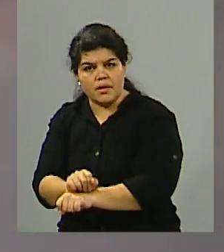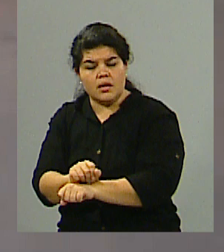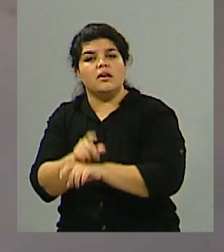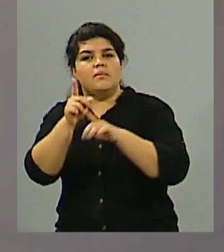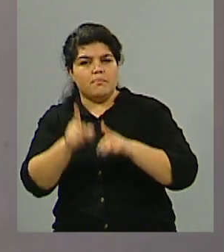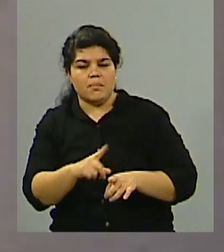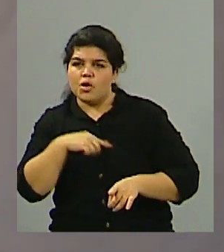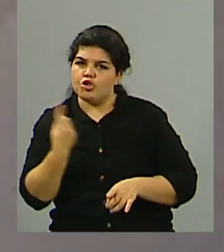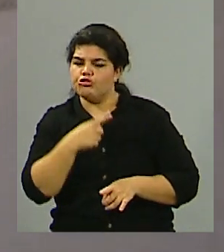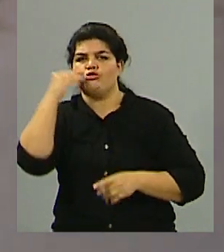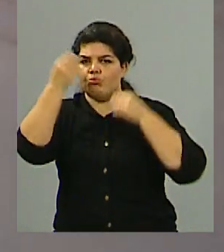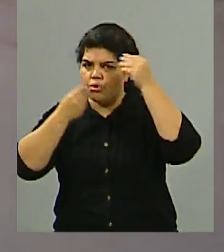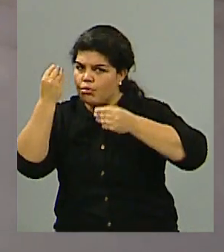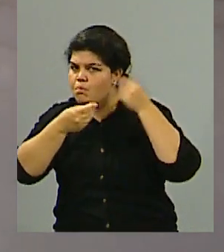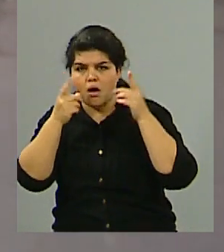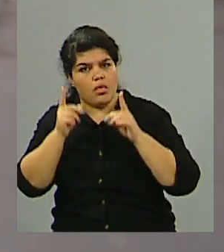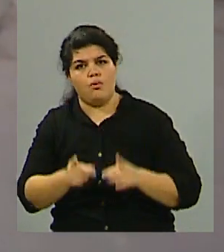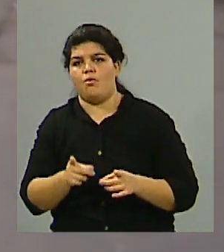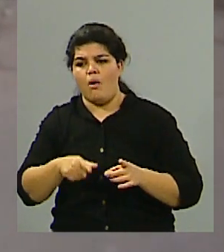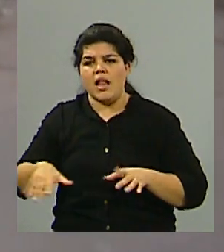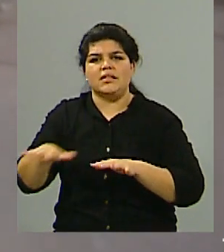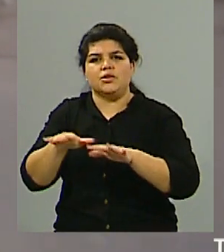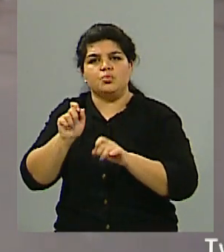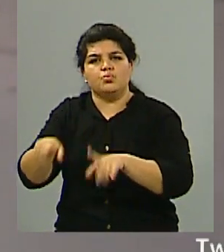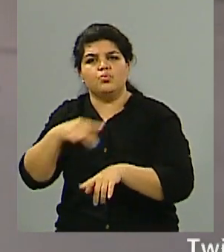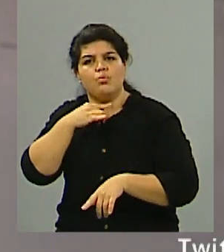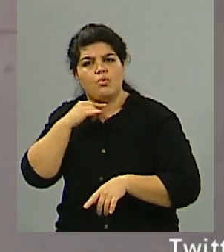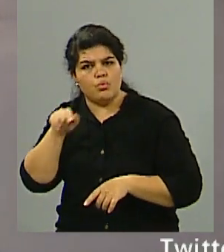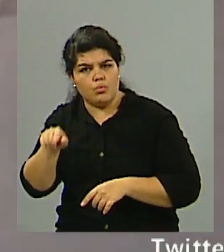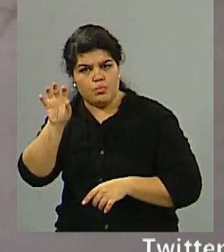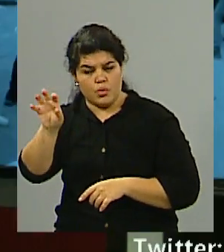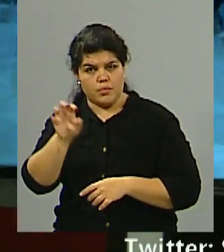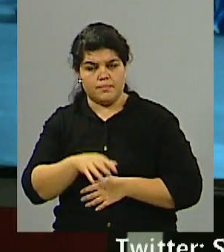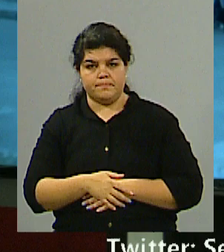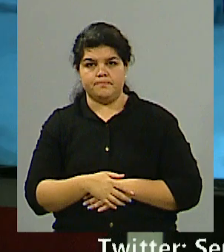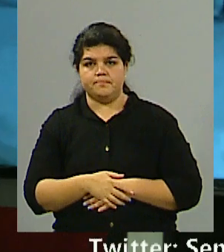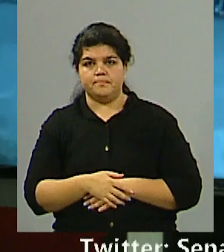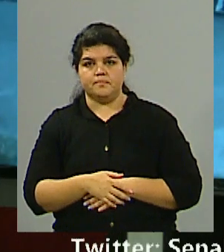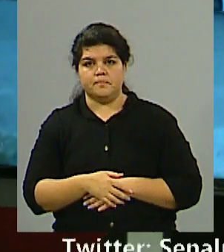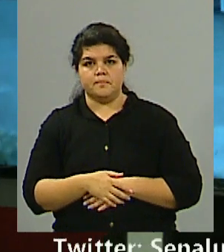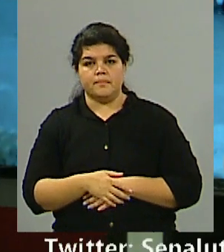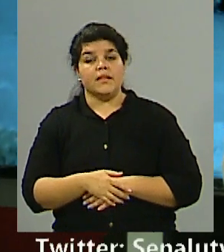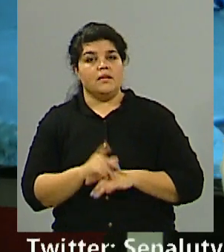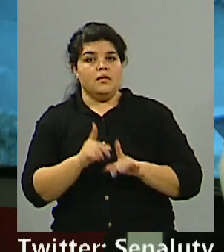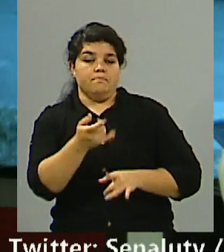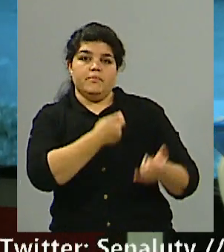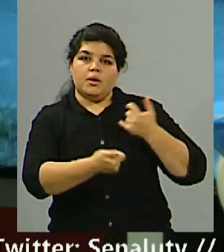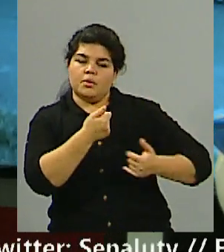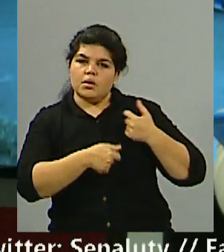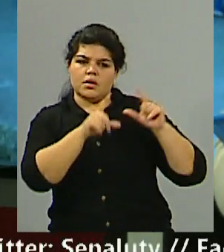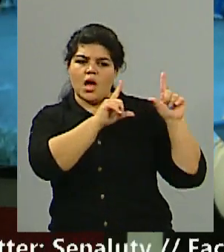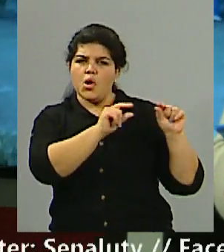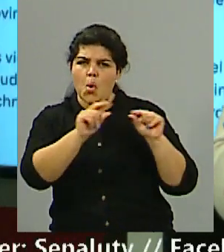está pasando y con la preocupación también de lo que está pasando en Jujuy. Ñuspi, bien decías vos, hacías mención un poco a los números que se